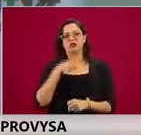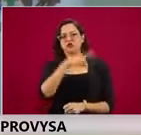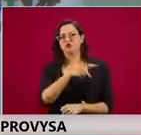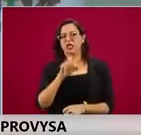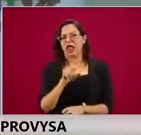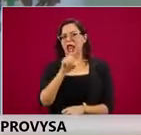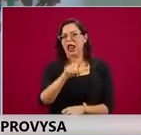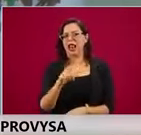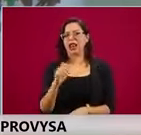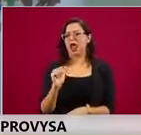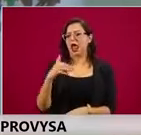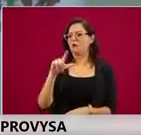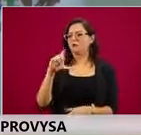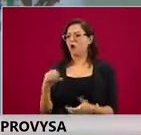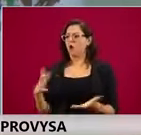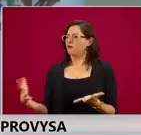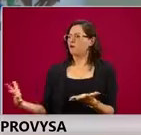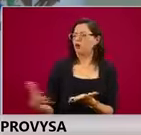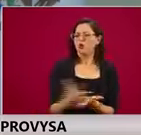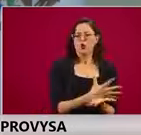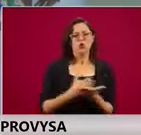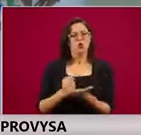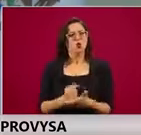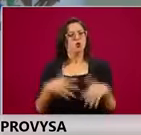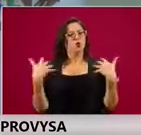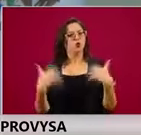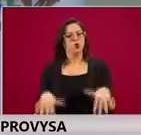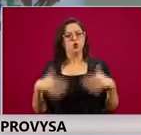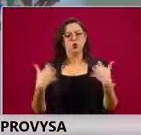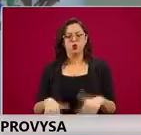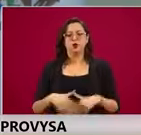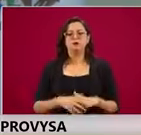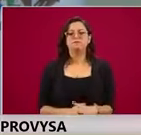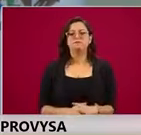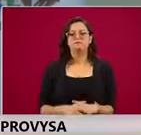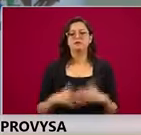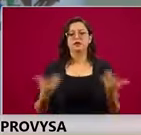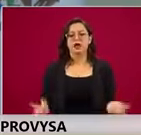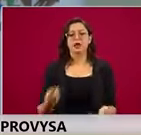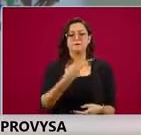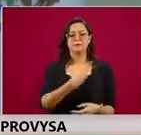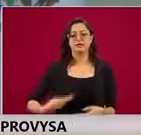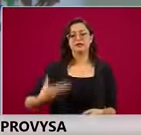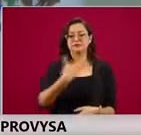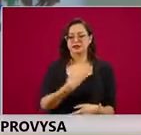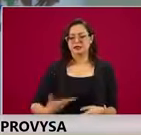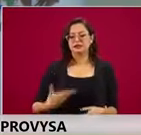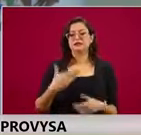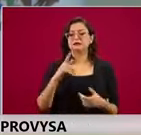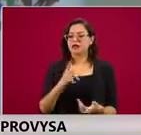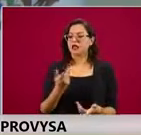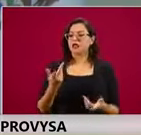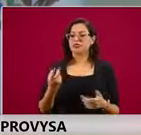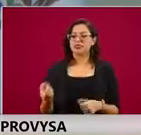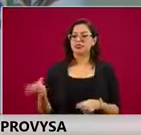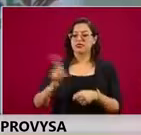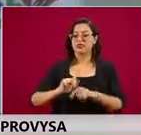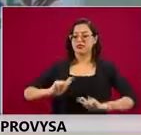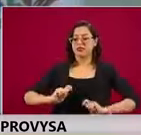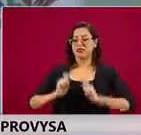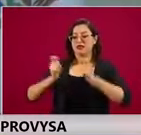victoria a la que participaron el vicepresidente Presidente e Ivanka el día de su toma de